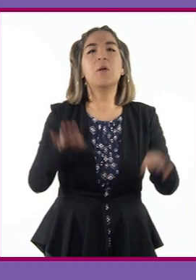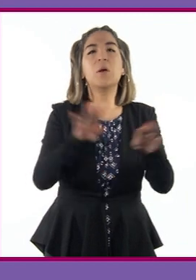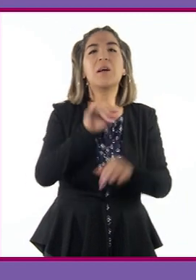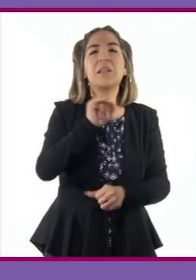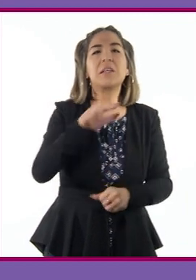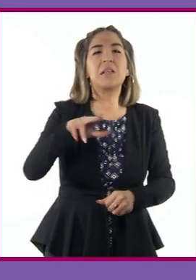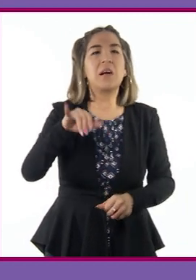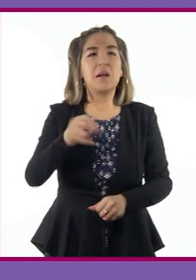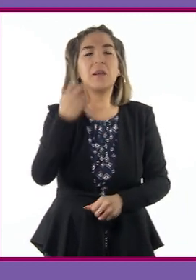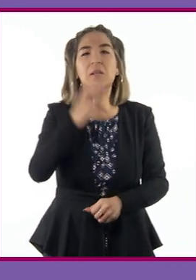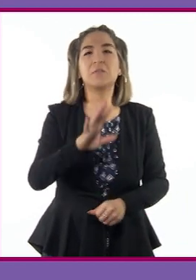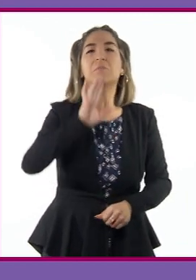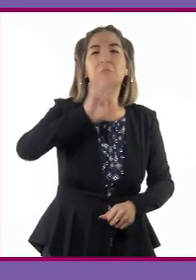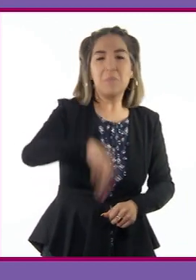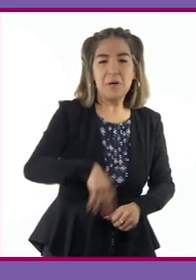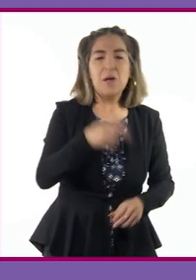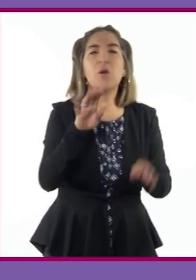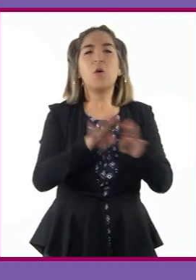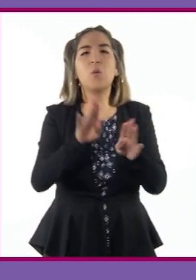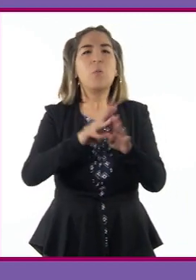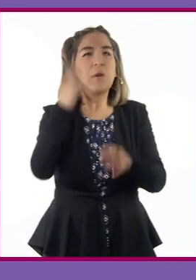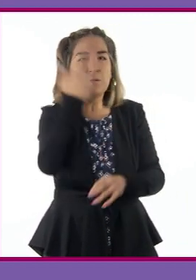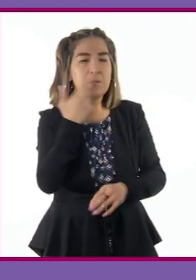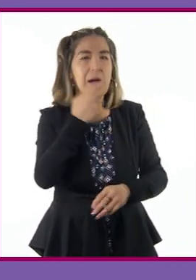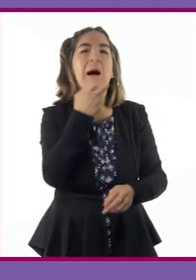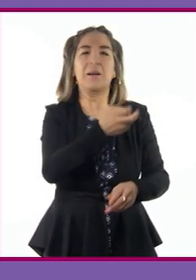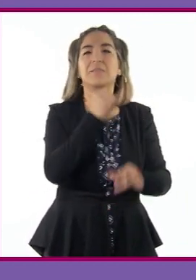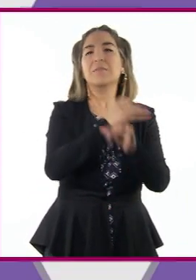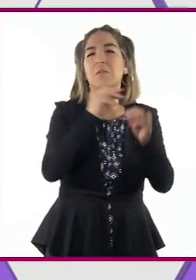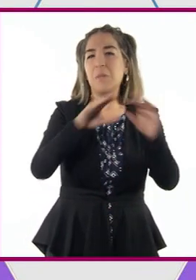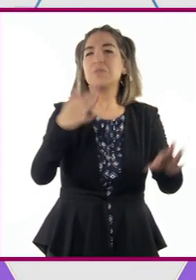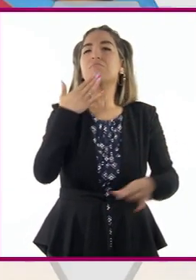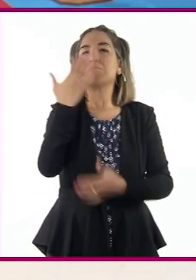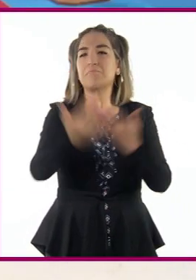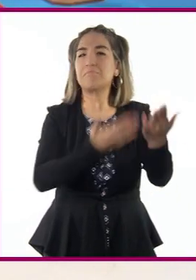INAI para que las autoridades proporcionen la información que se les pidió.